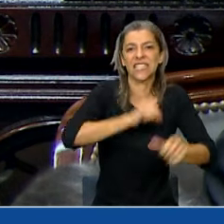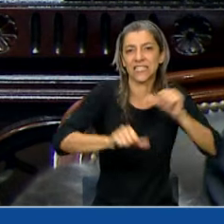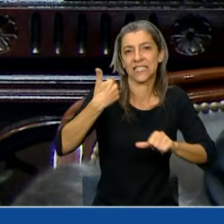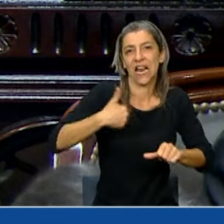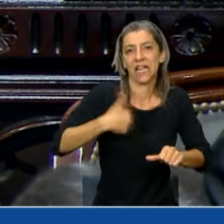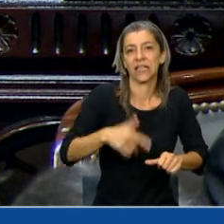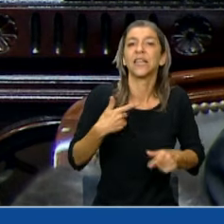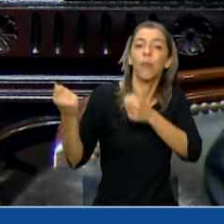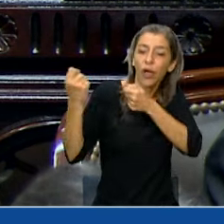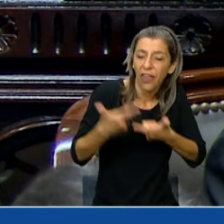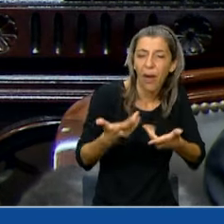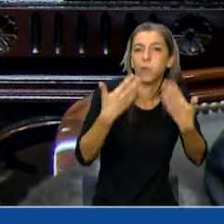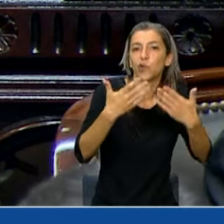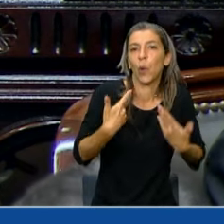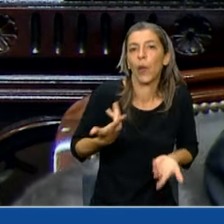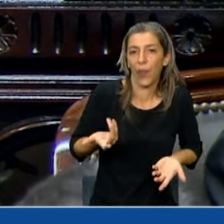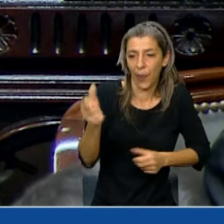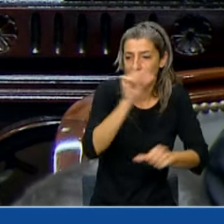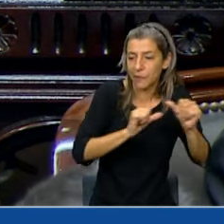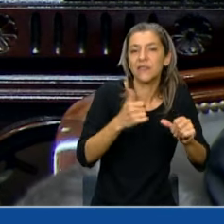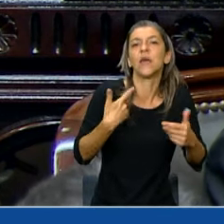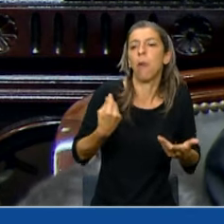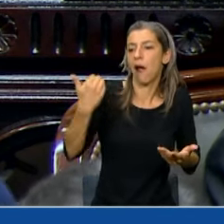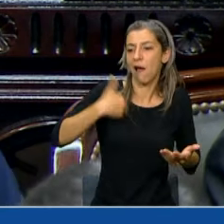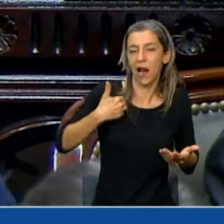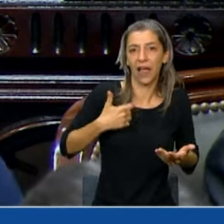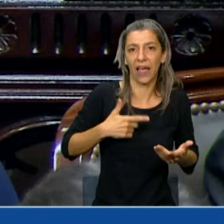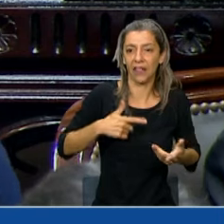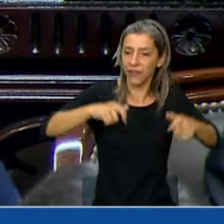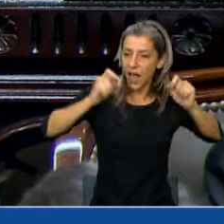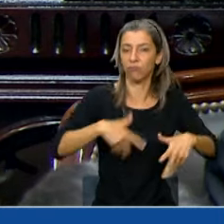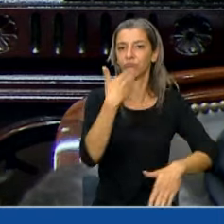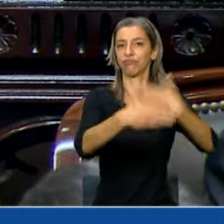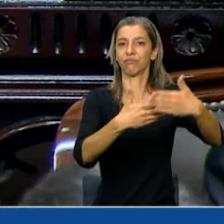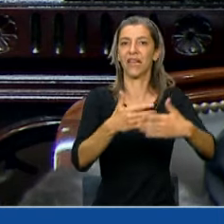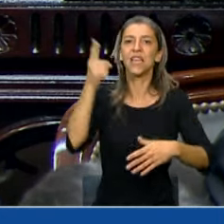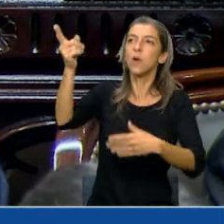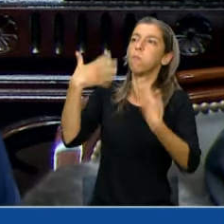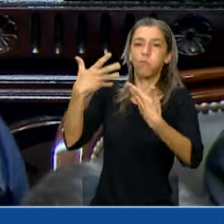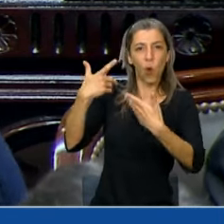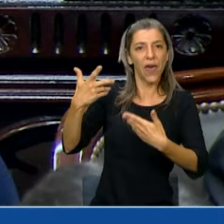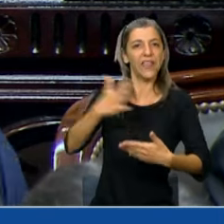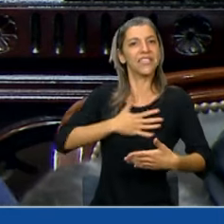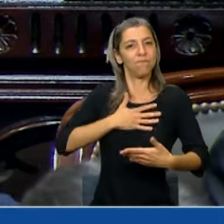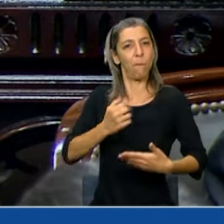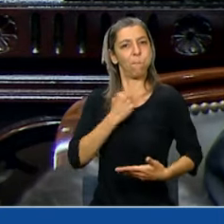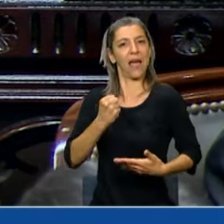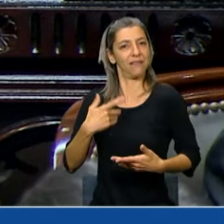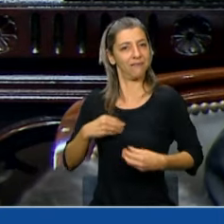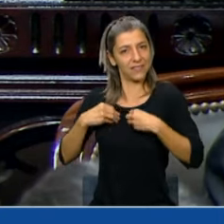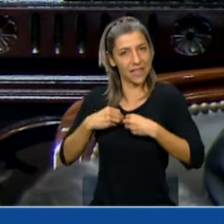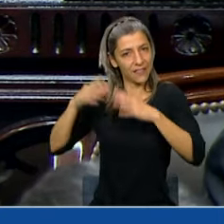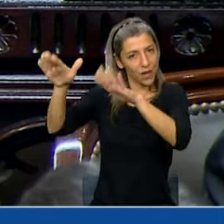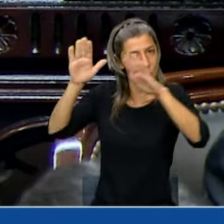permite hacer Patria en cada Rincón del mundo ese es el país que queremos el país de ustedes jóvenes científicos